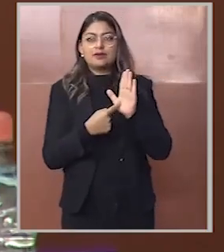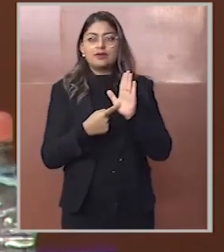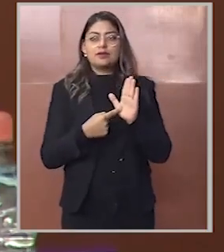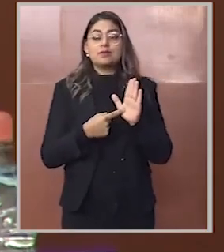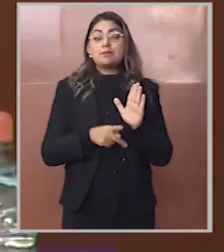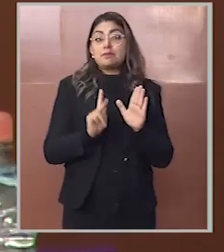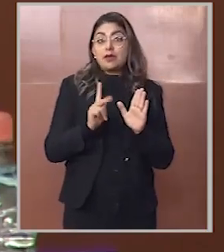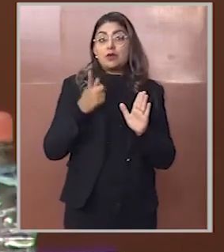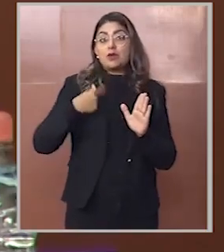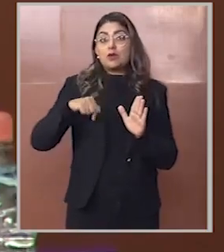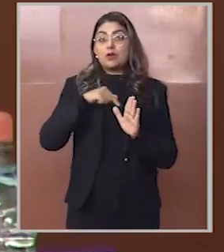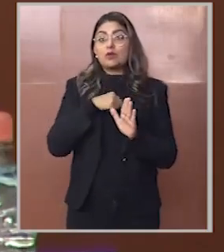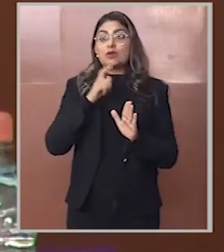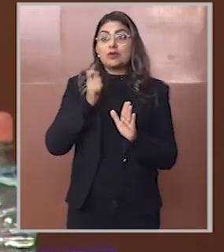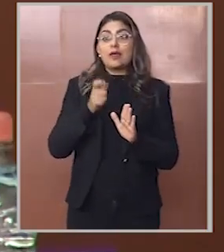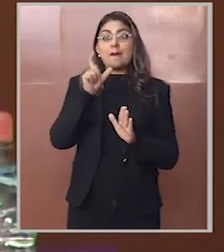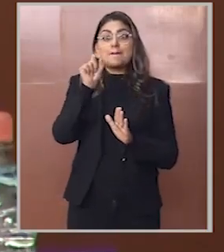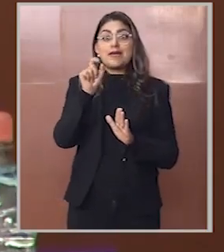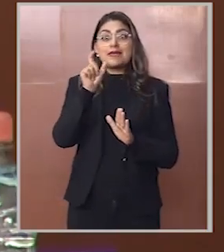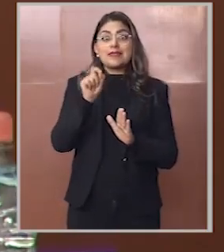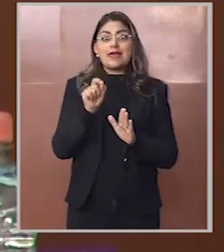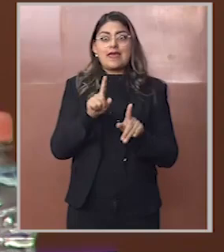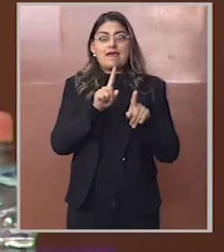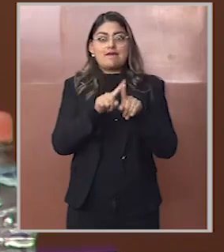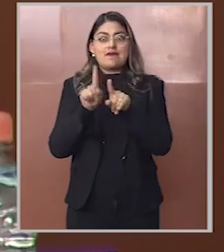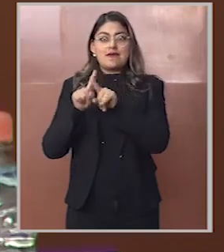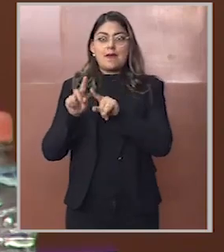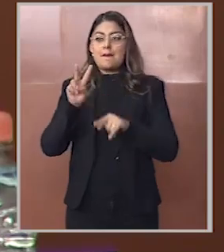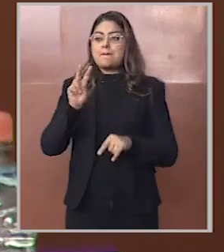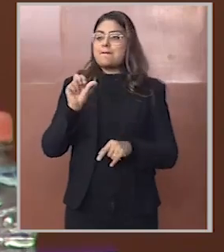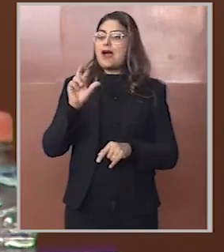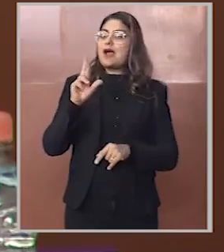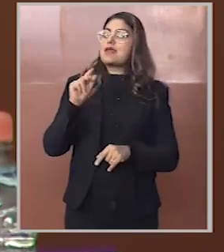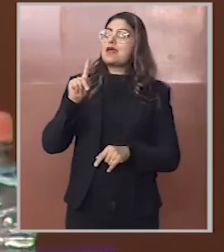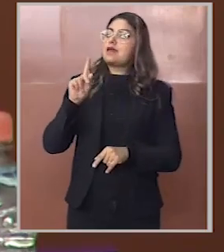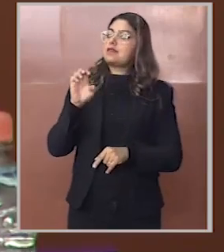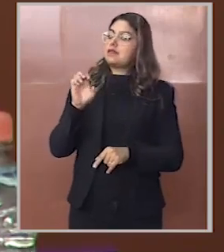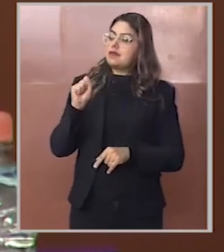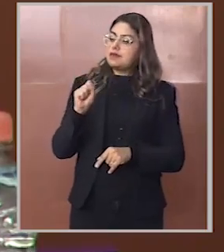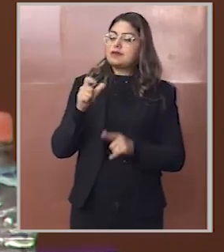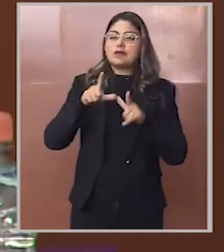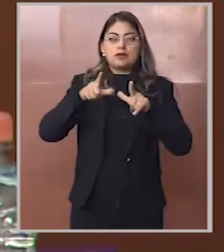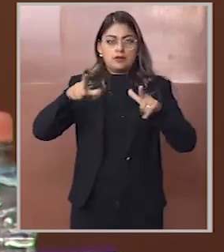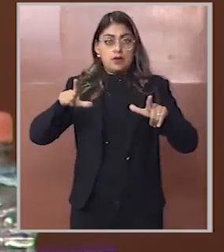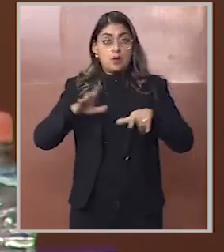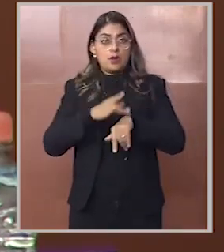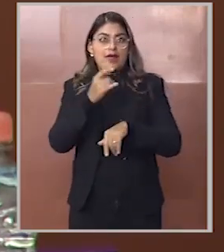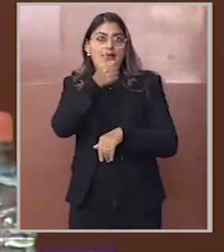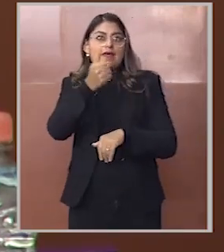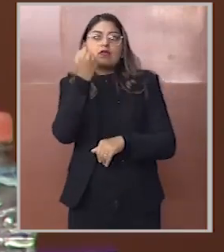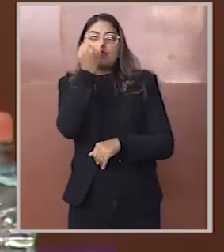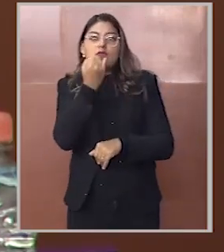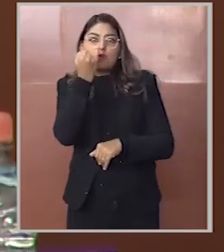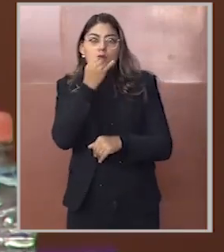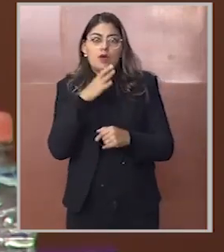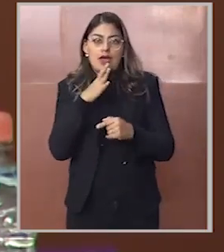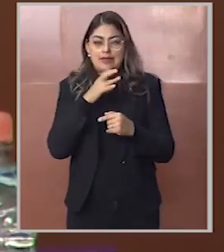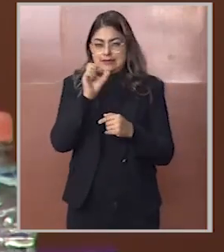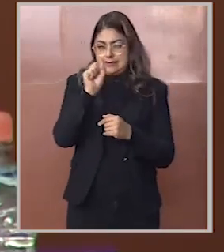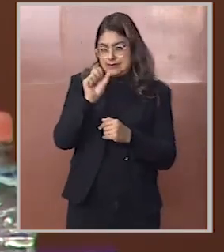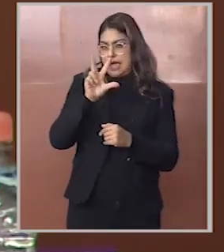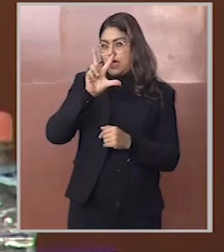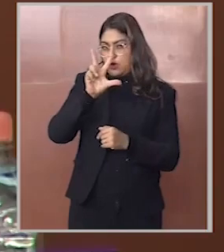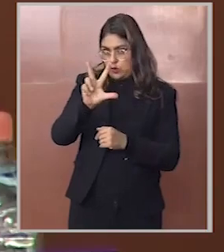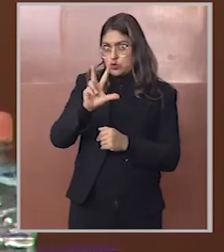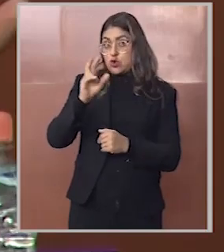20 variantes dialectales o variantes lingüísticas porque cada lengua habemos hay 68 lenguas indígenas en México y cada una de